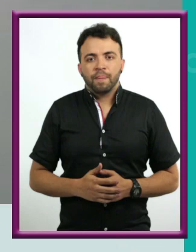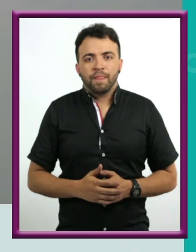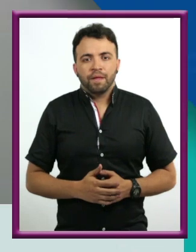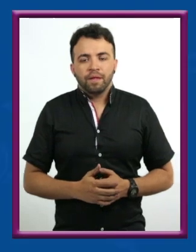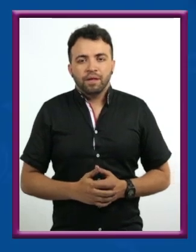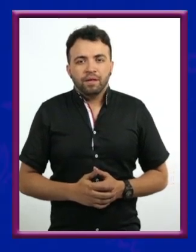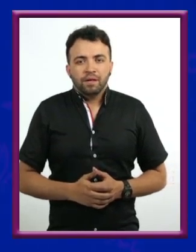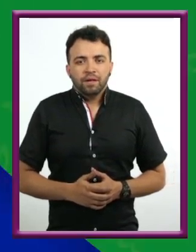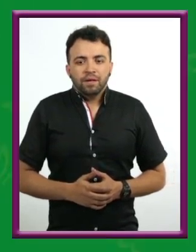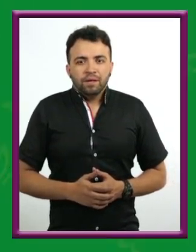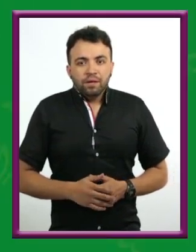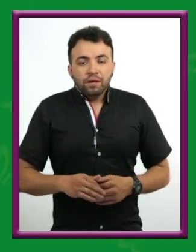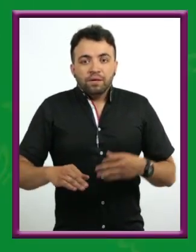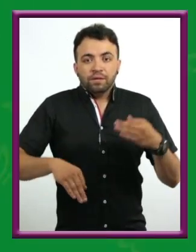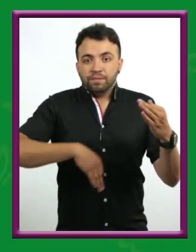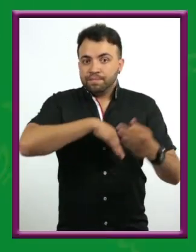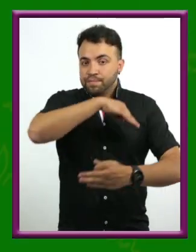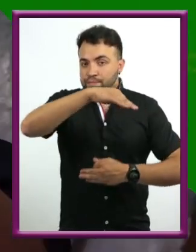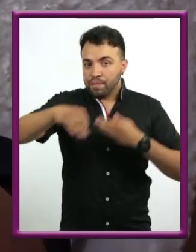bien.